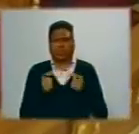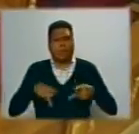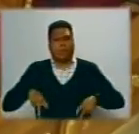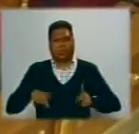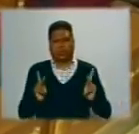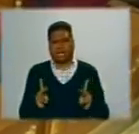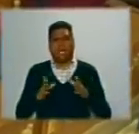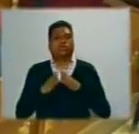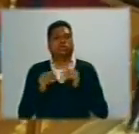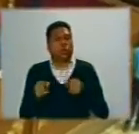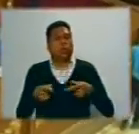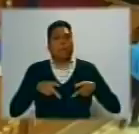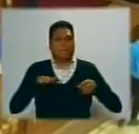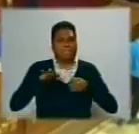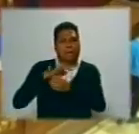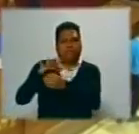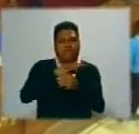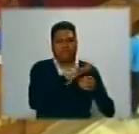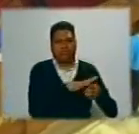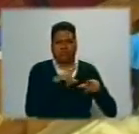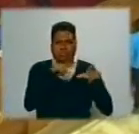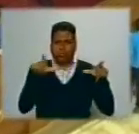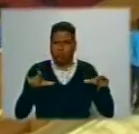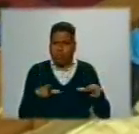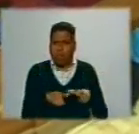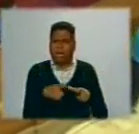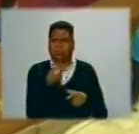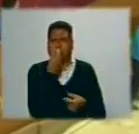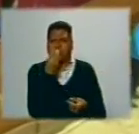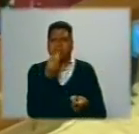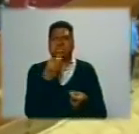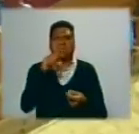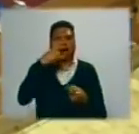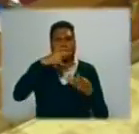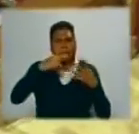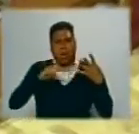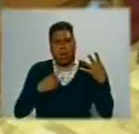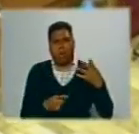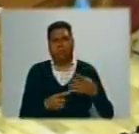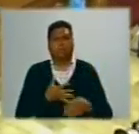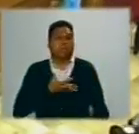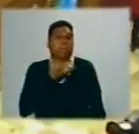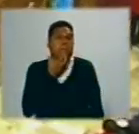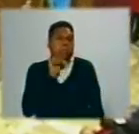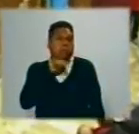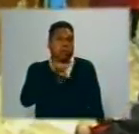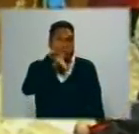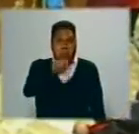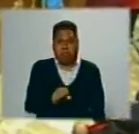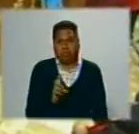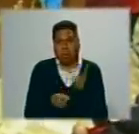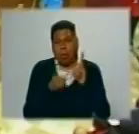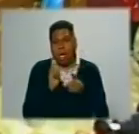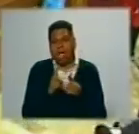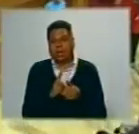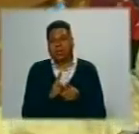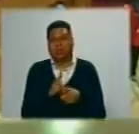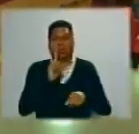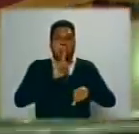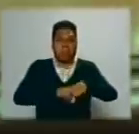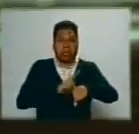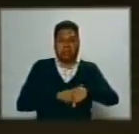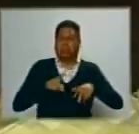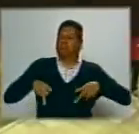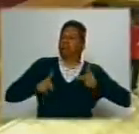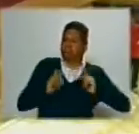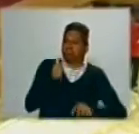del abastecimiento, que cuando queramos comprar un bien esté en el momento oportuno,